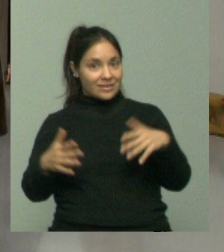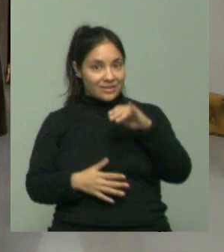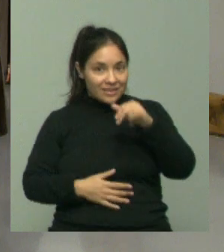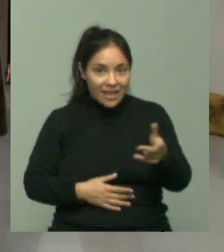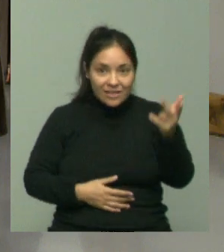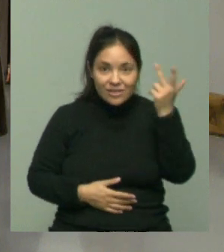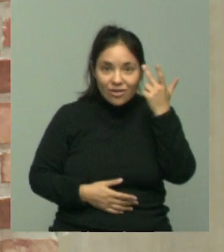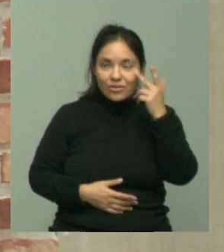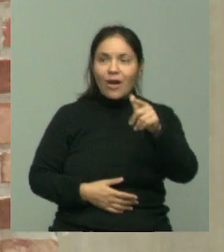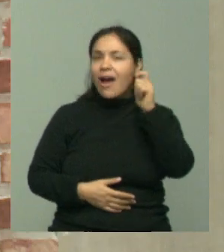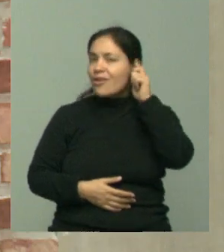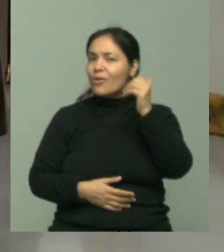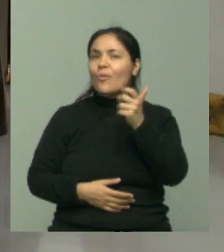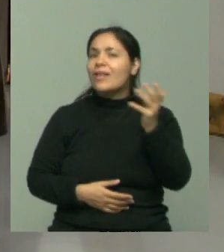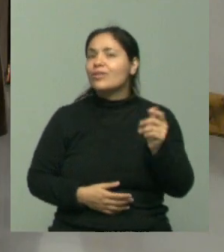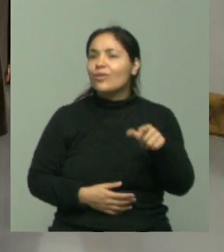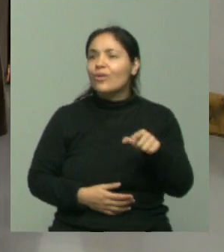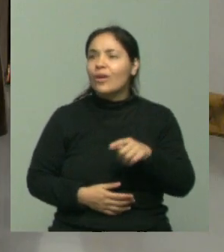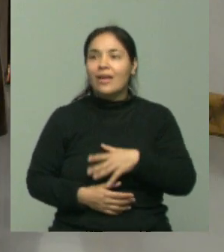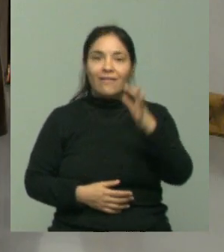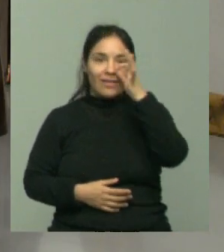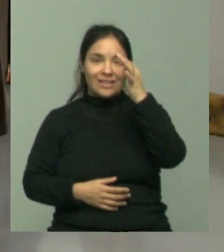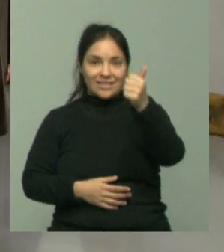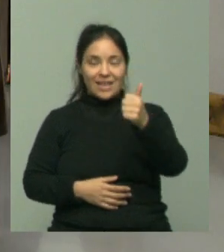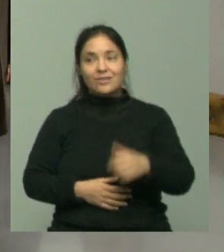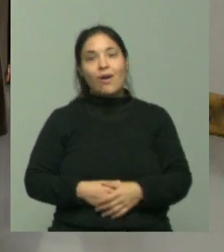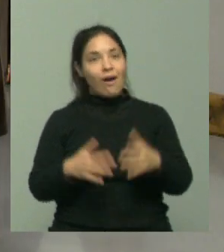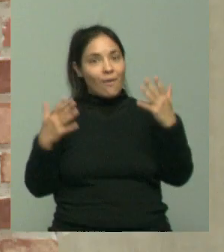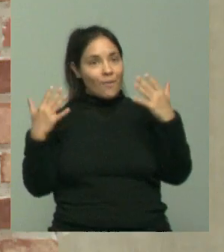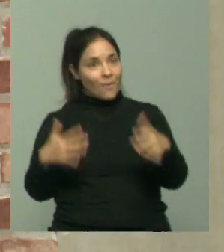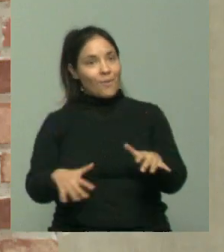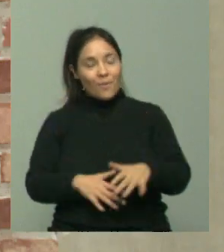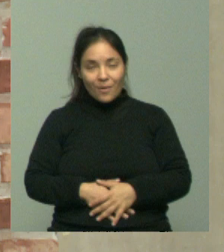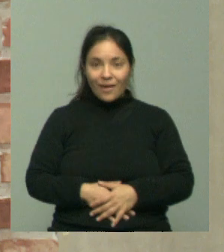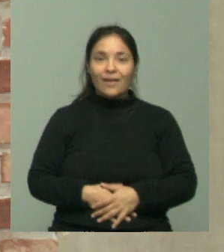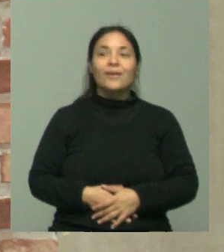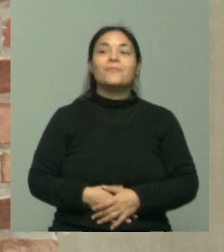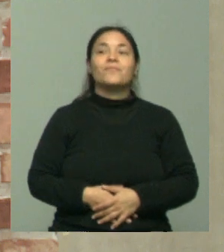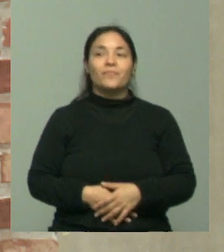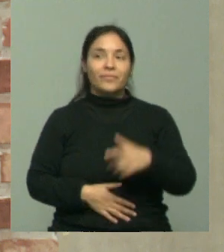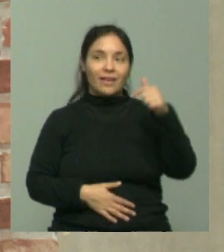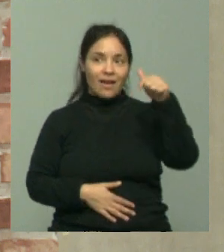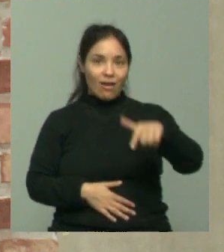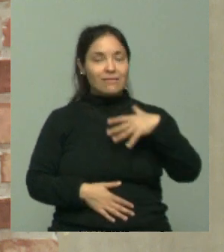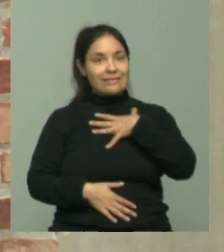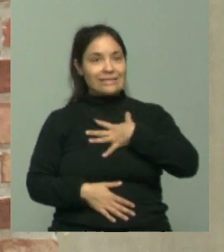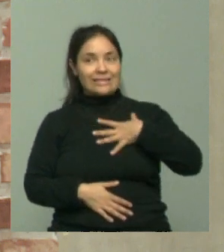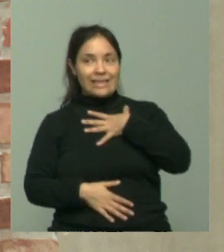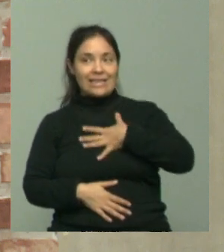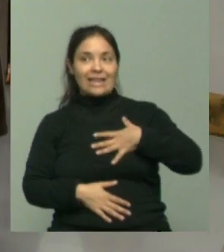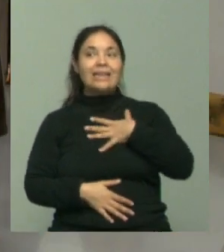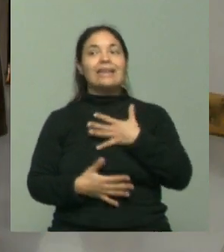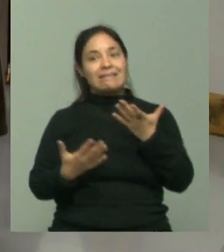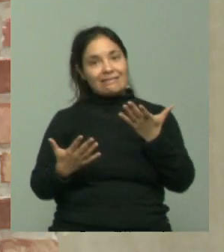Wow. ¿Cuántos años tenés, Renzo? 26. ¡Dios mío! En estos momentos es cuando uno se siente que